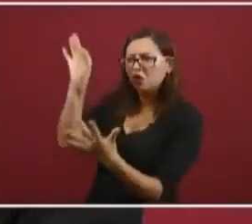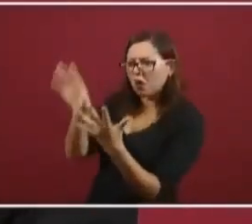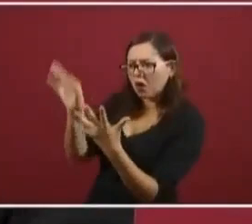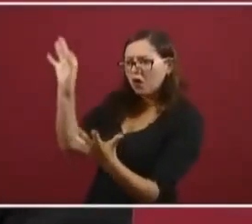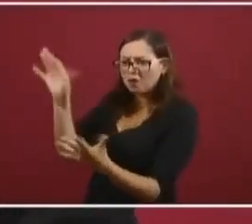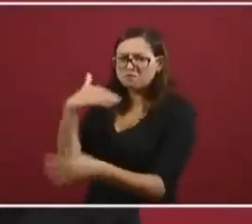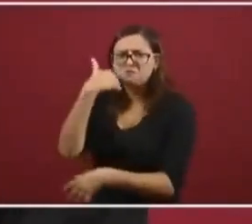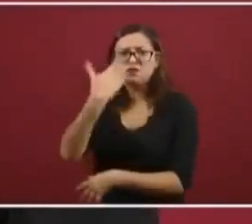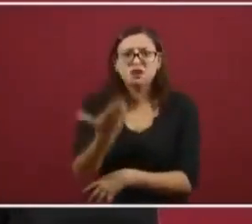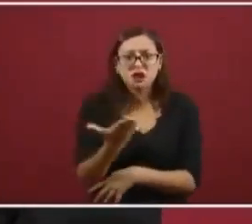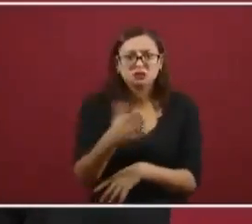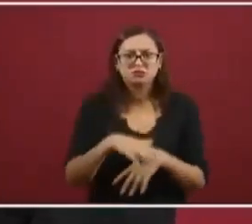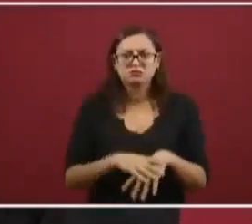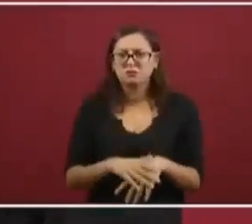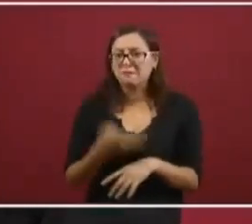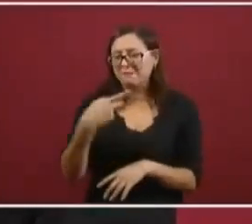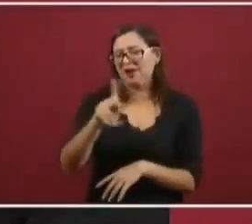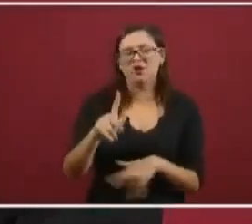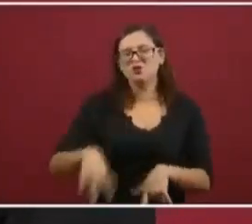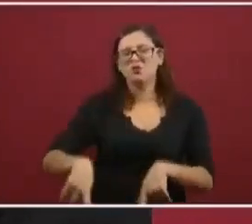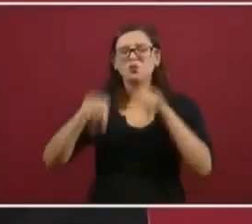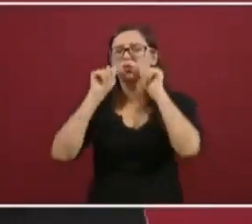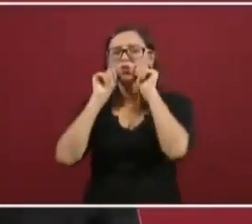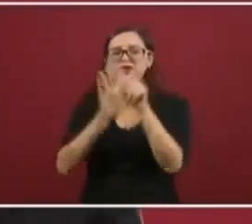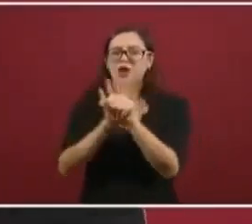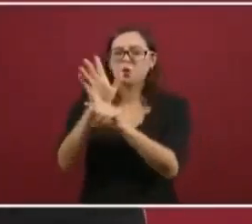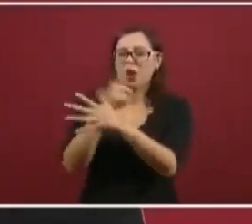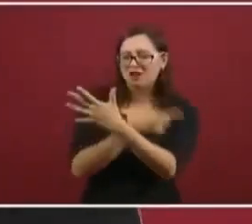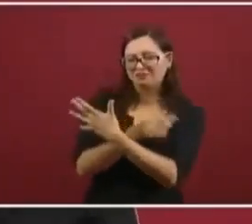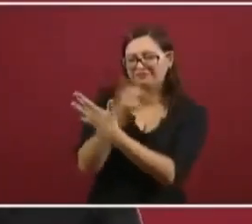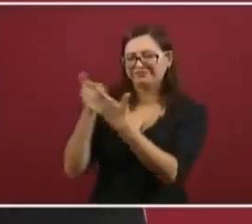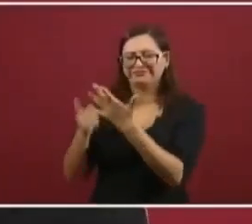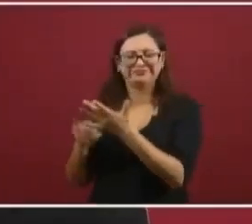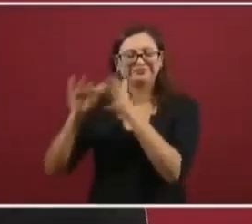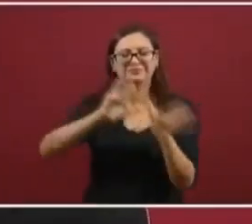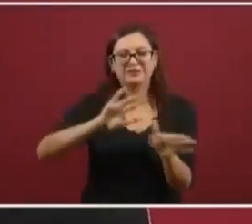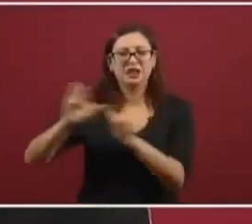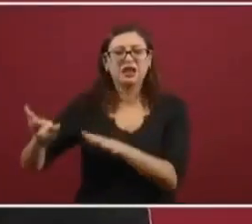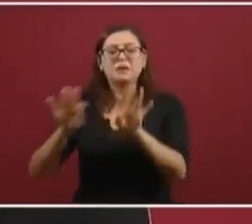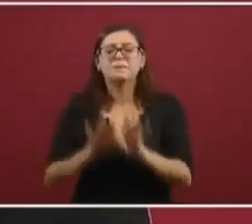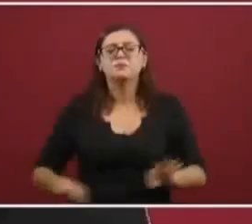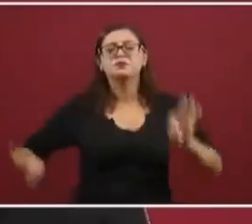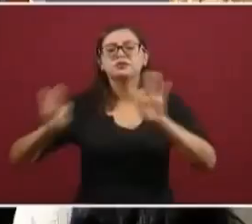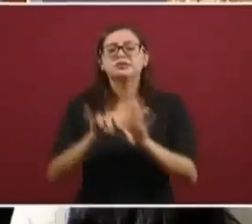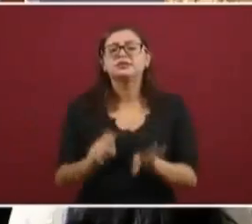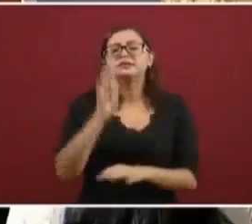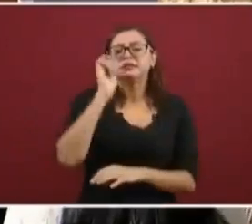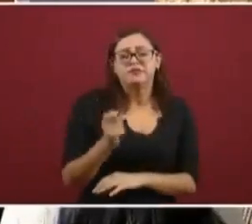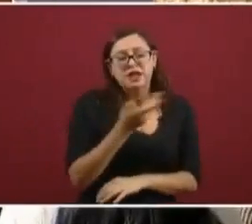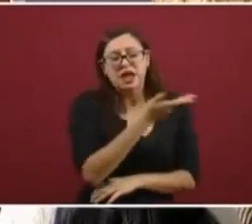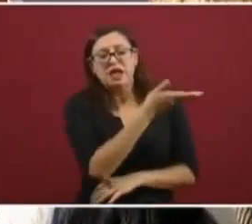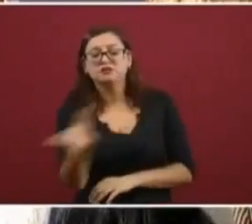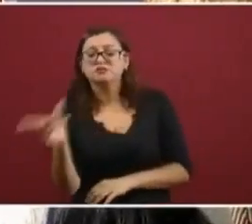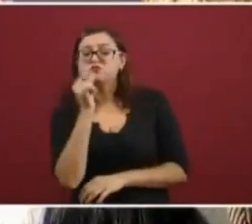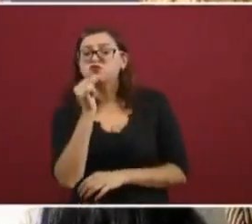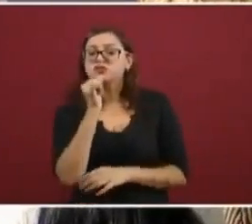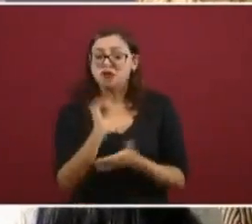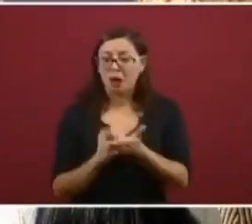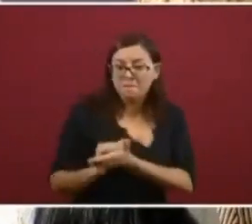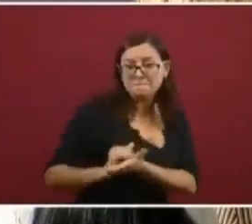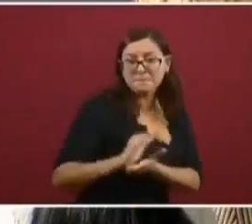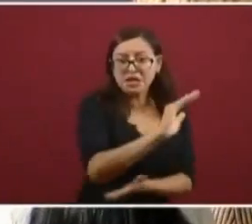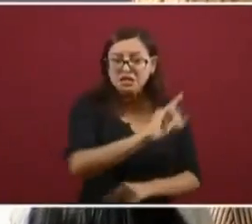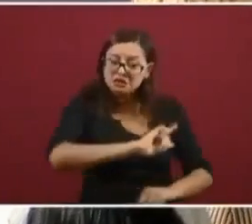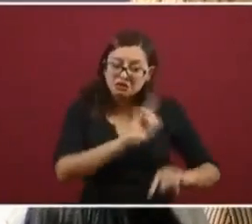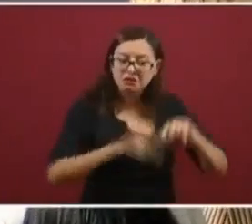nadie no se le quita ninguna prestación laboral a nadie y